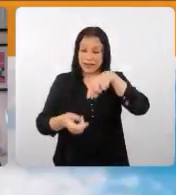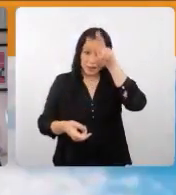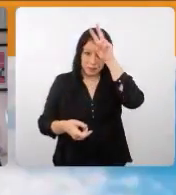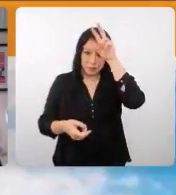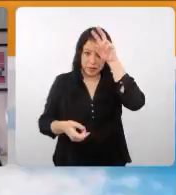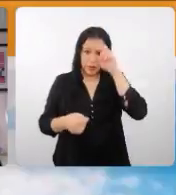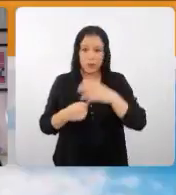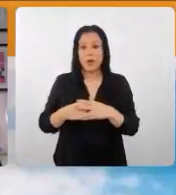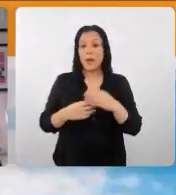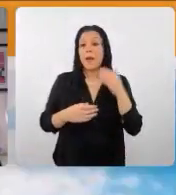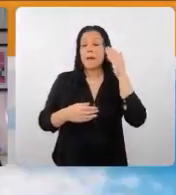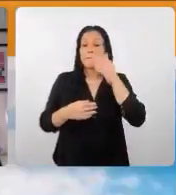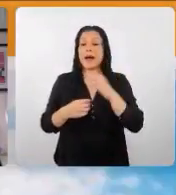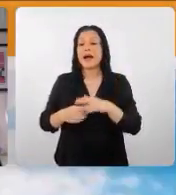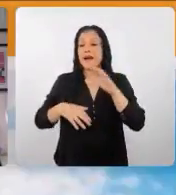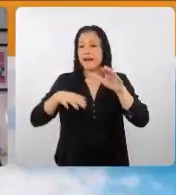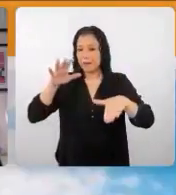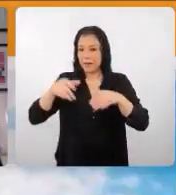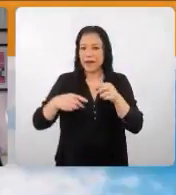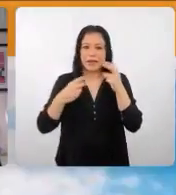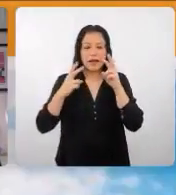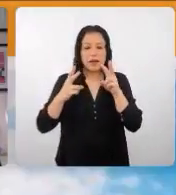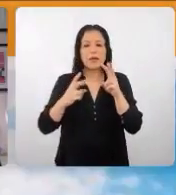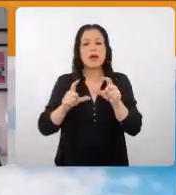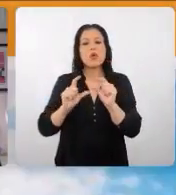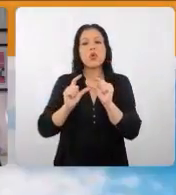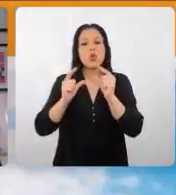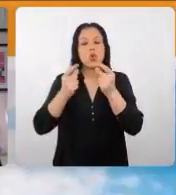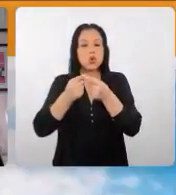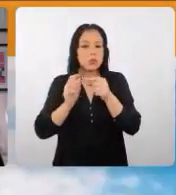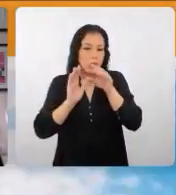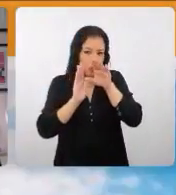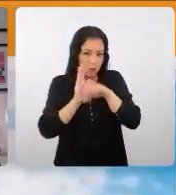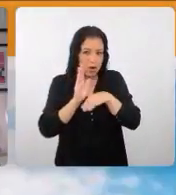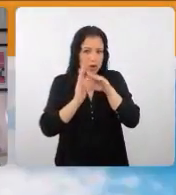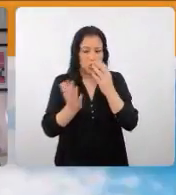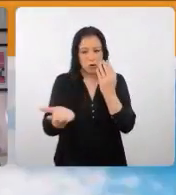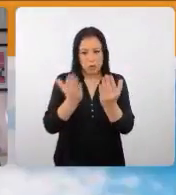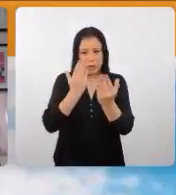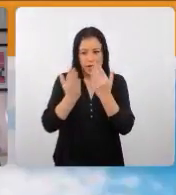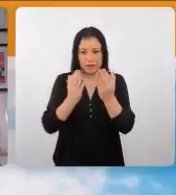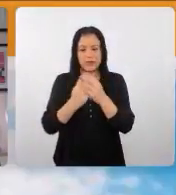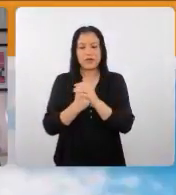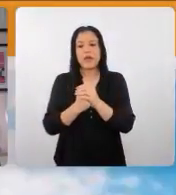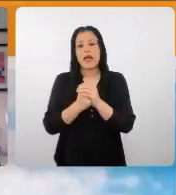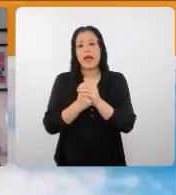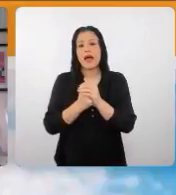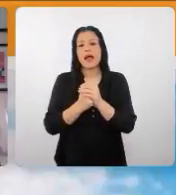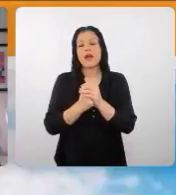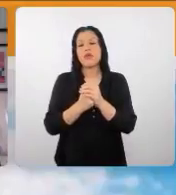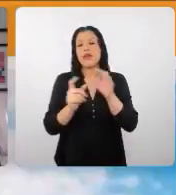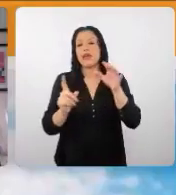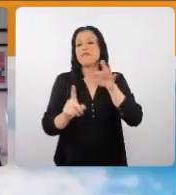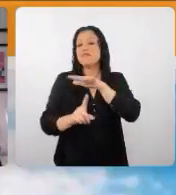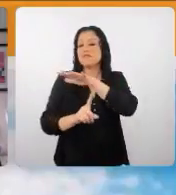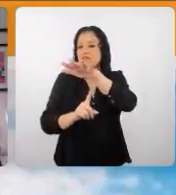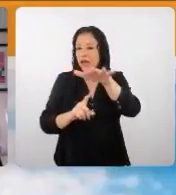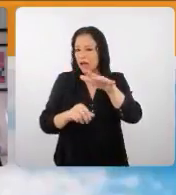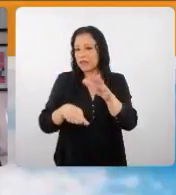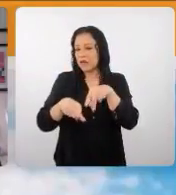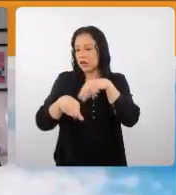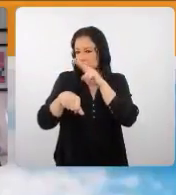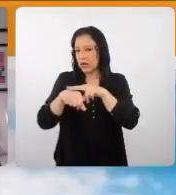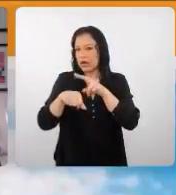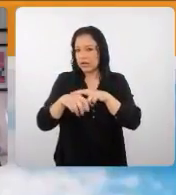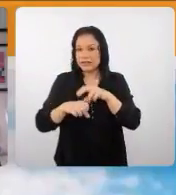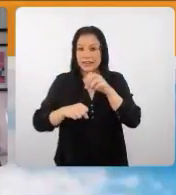visitan la playa. Sí, de hecho, acá vamos a ver un grupo un poco menor en comparación a naturaleza y aventura, pero también